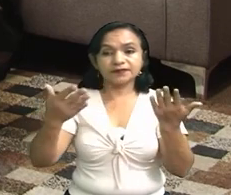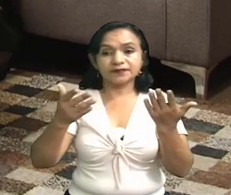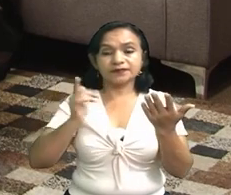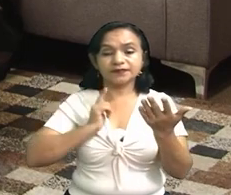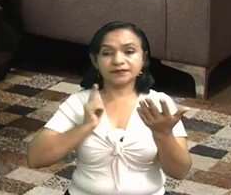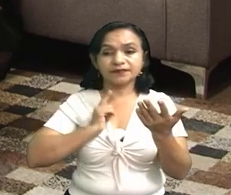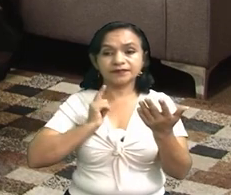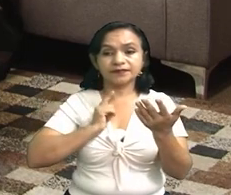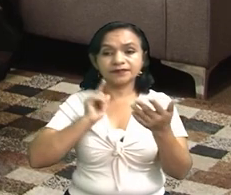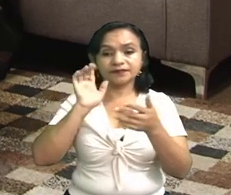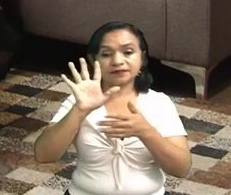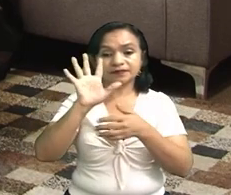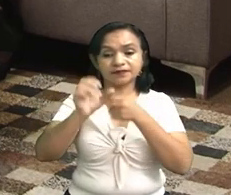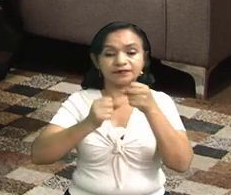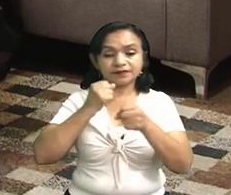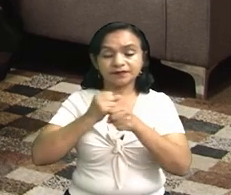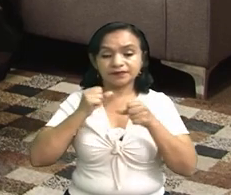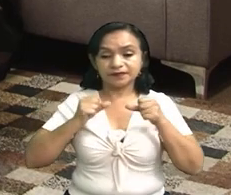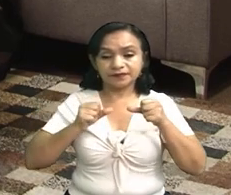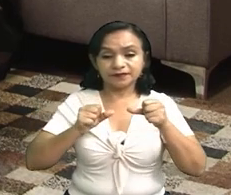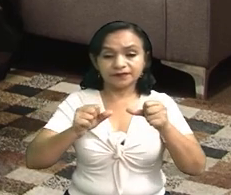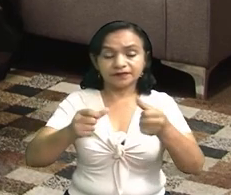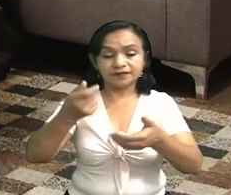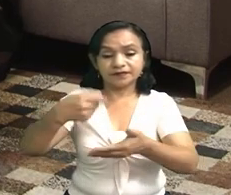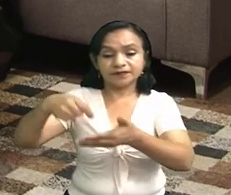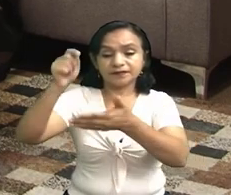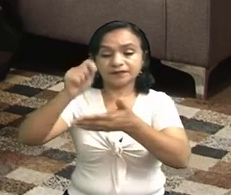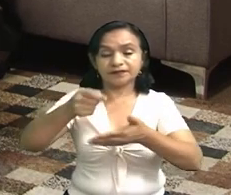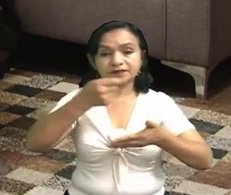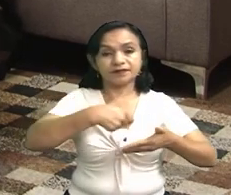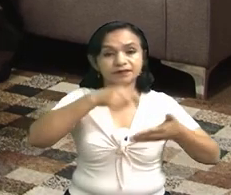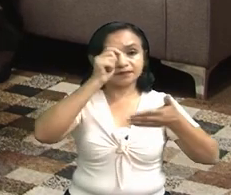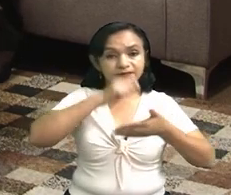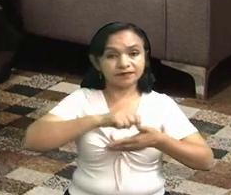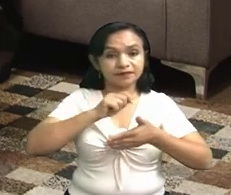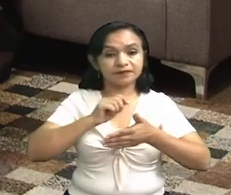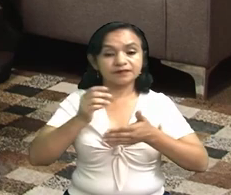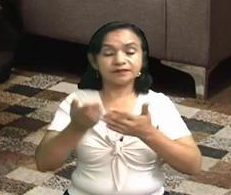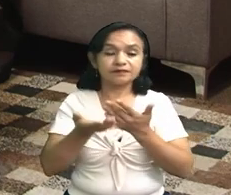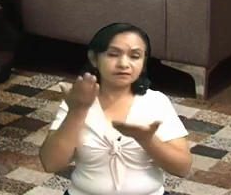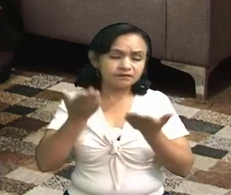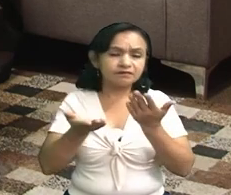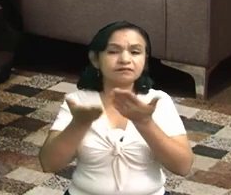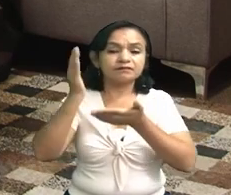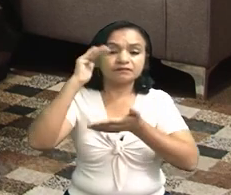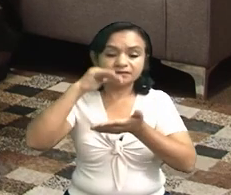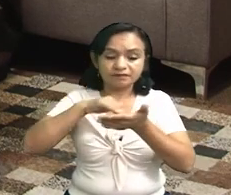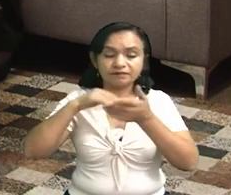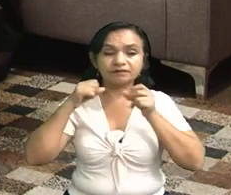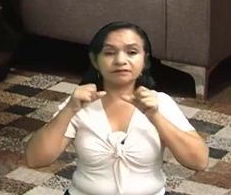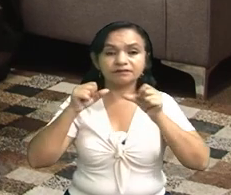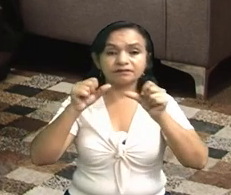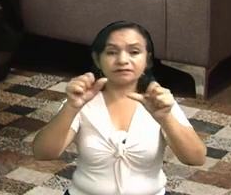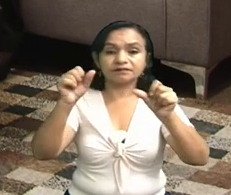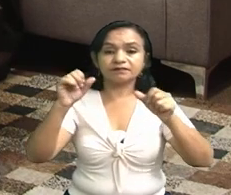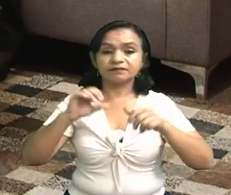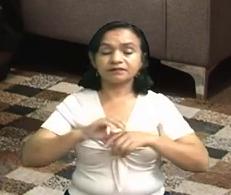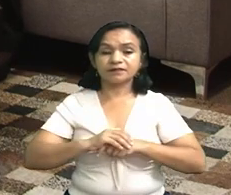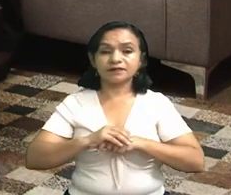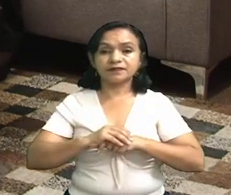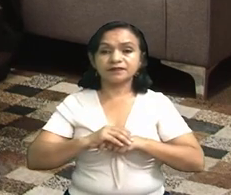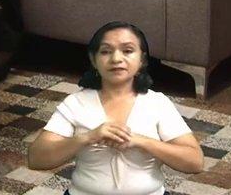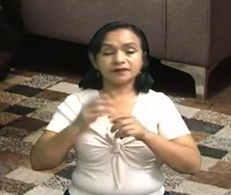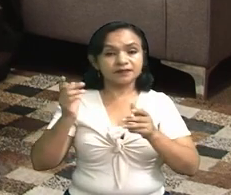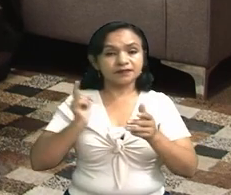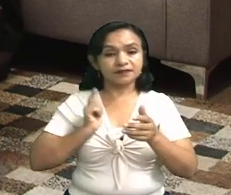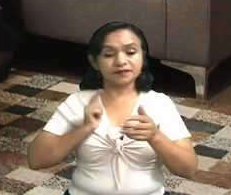una duración de 5 años, ¿verdad? Claro. Siempre con una perspectiva de renovación, pero tenemos